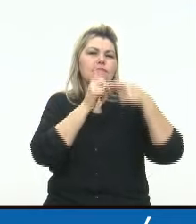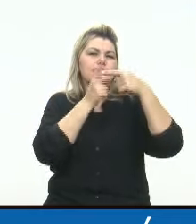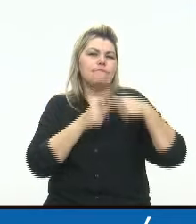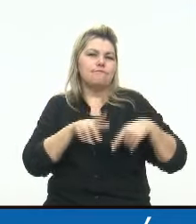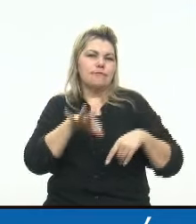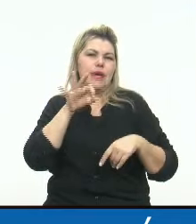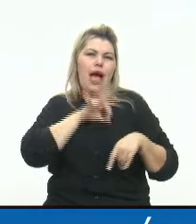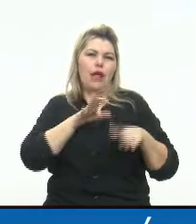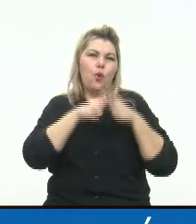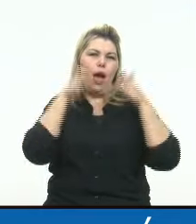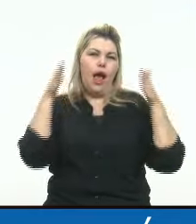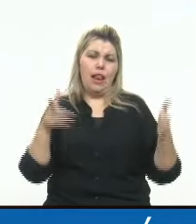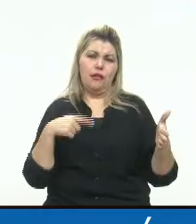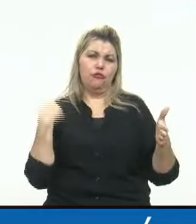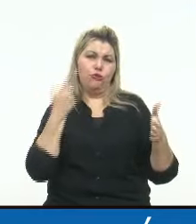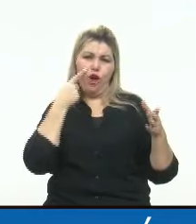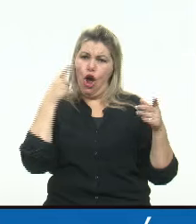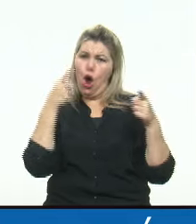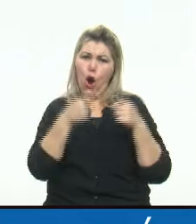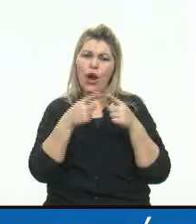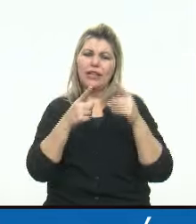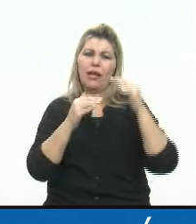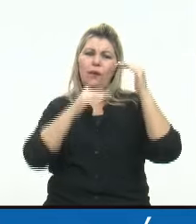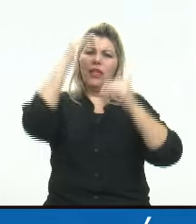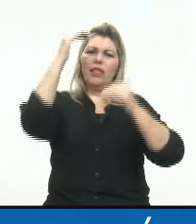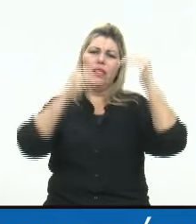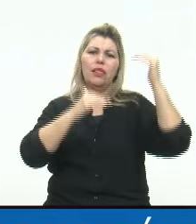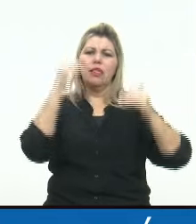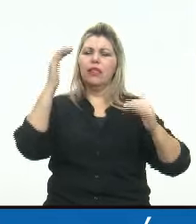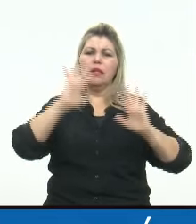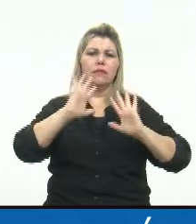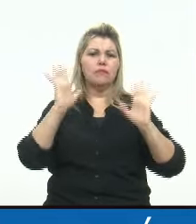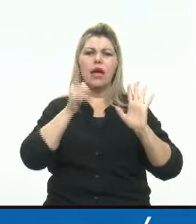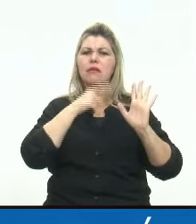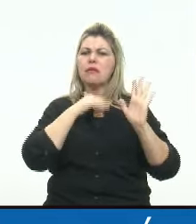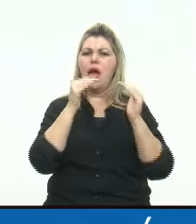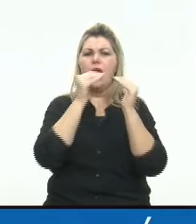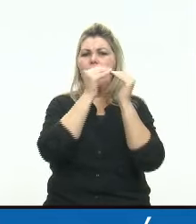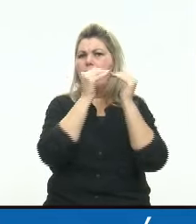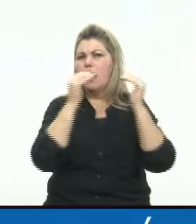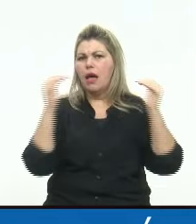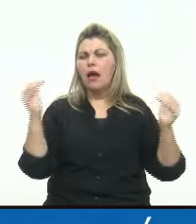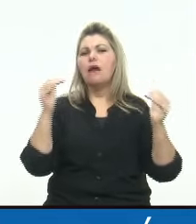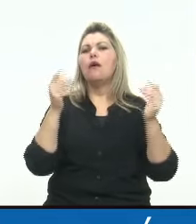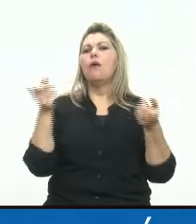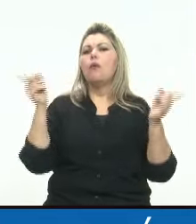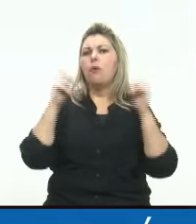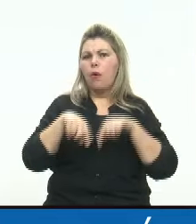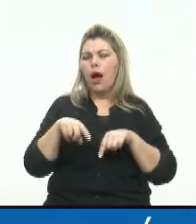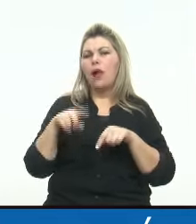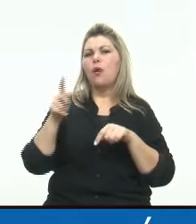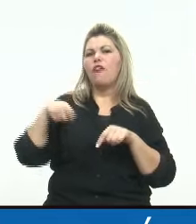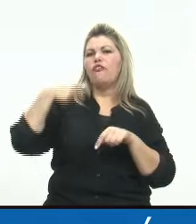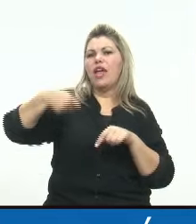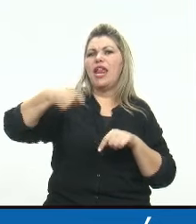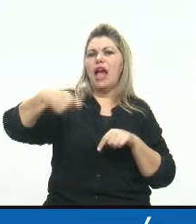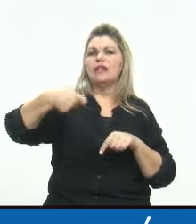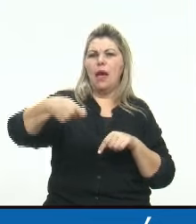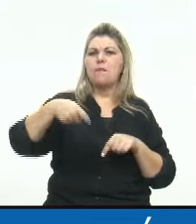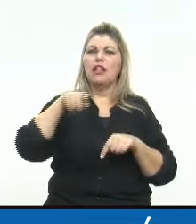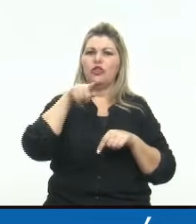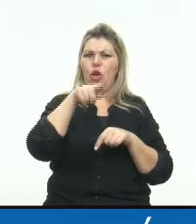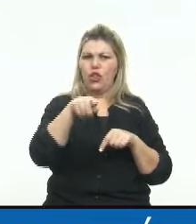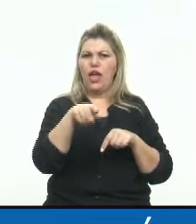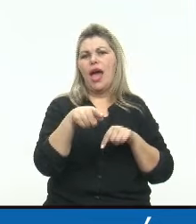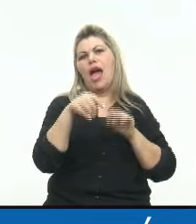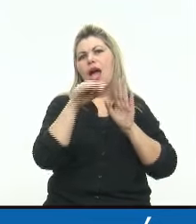Nuestro objetivo es reducir la situación de disparidad informativa entre las provincias y reiniciar el flujo de financiamiento de estos